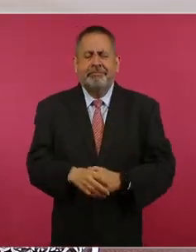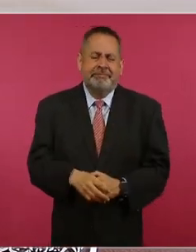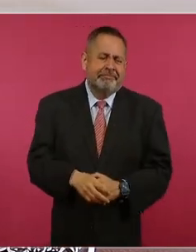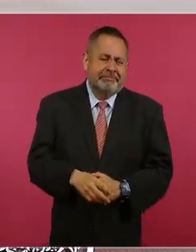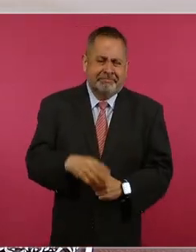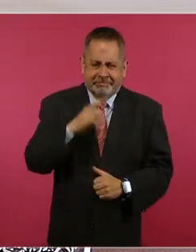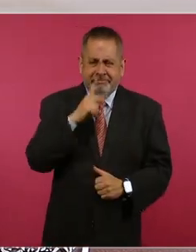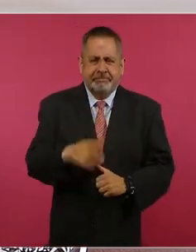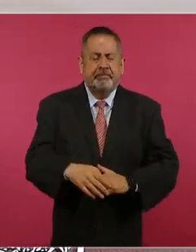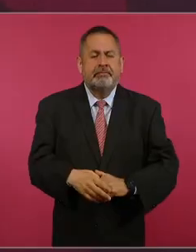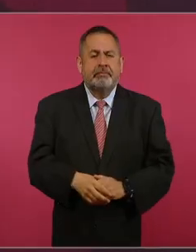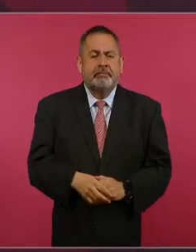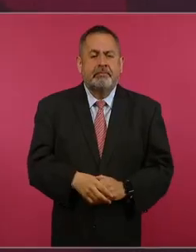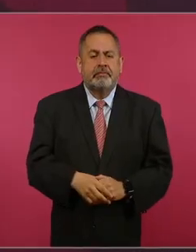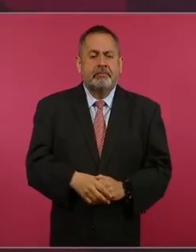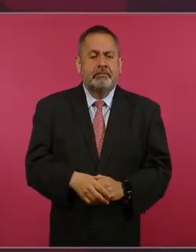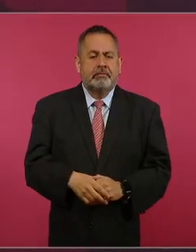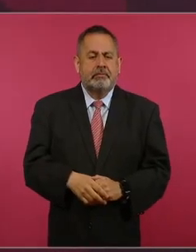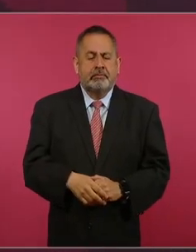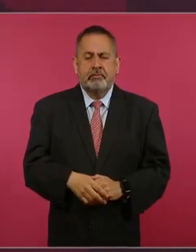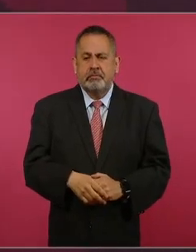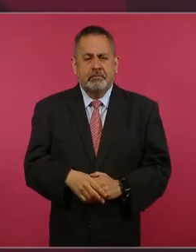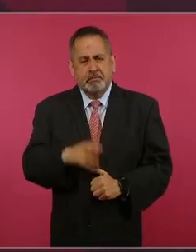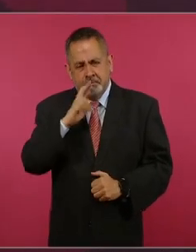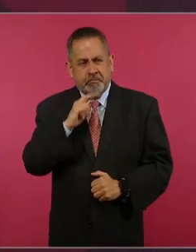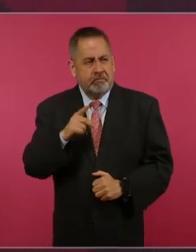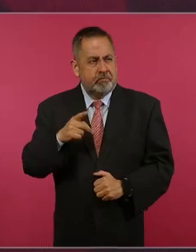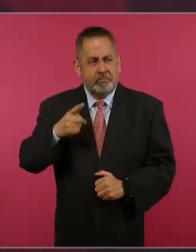Nos volvamos expertos,